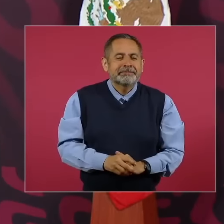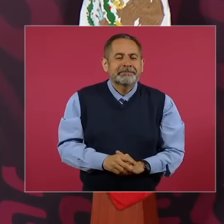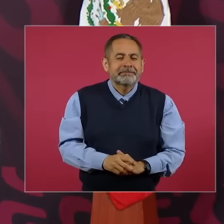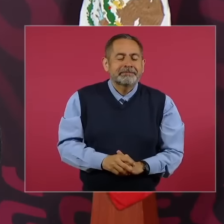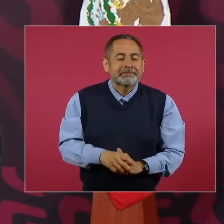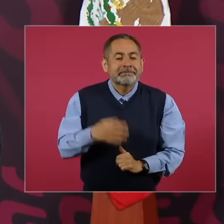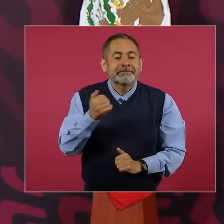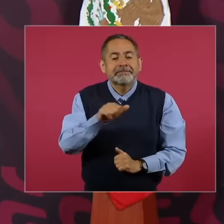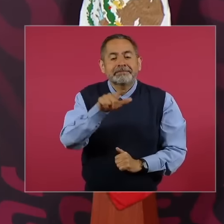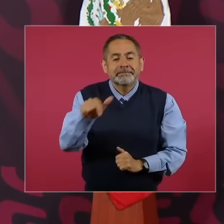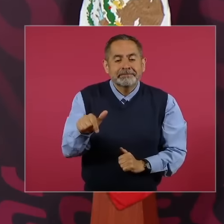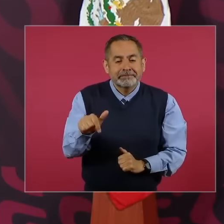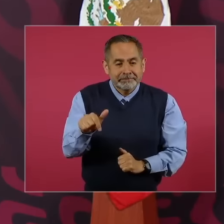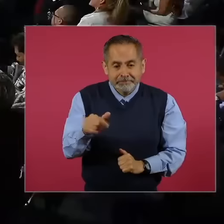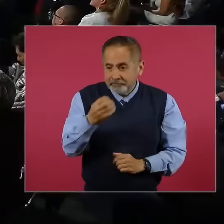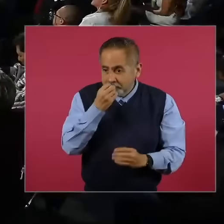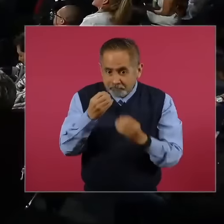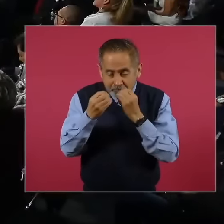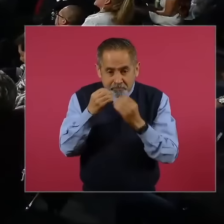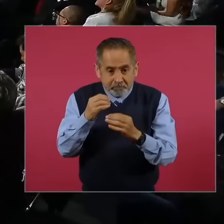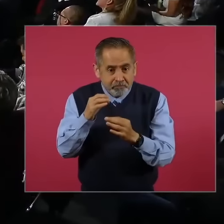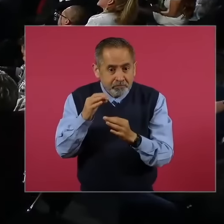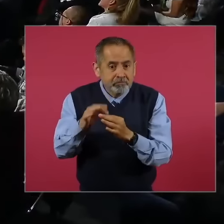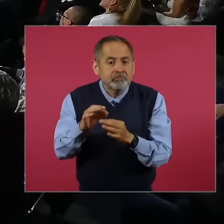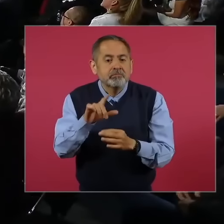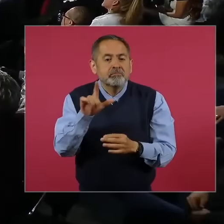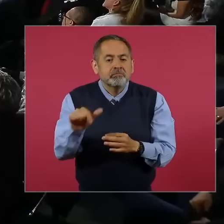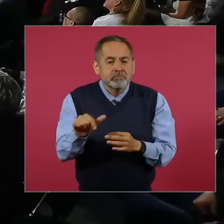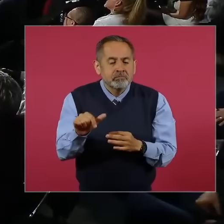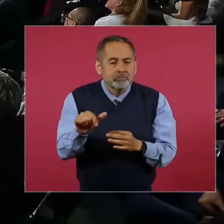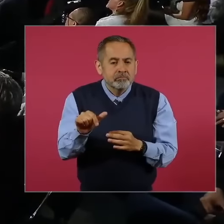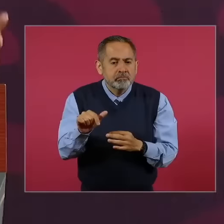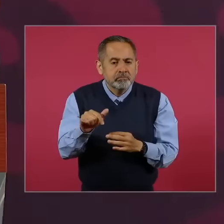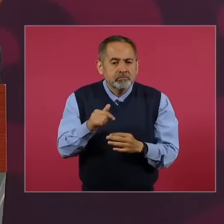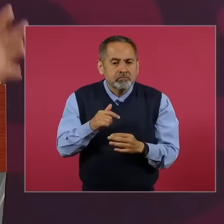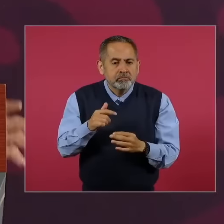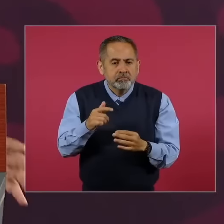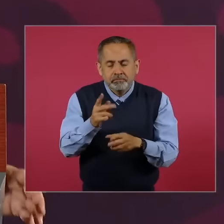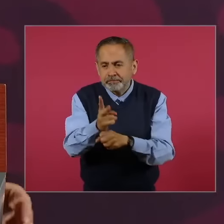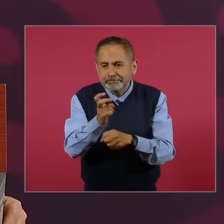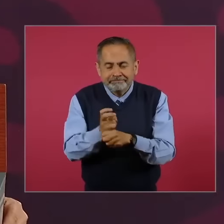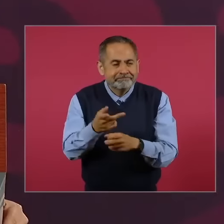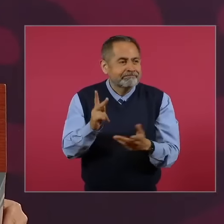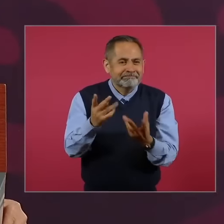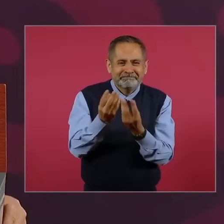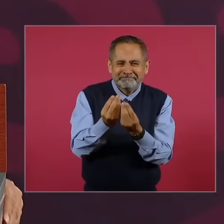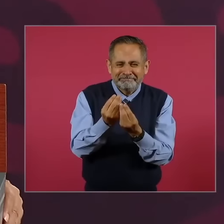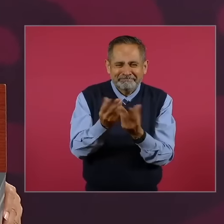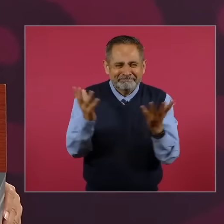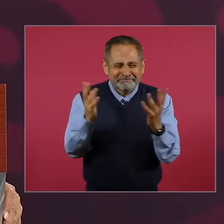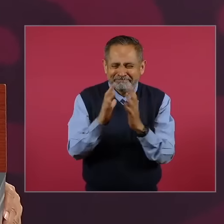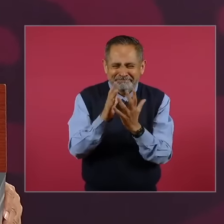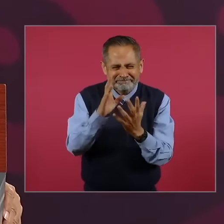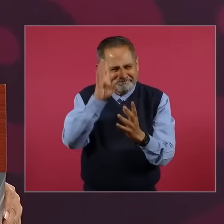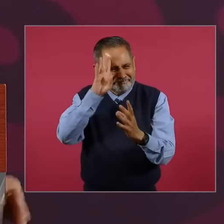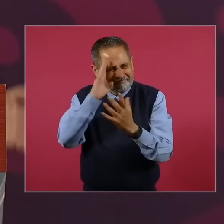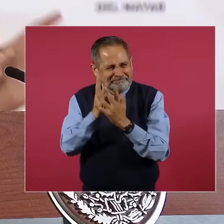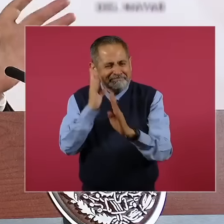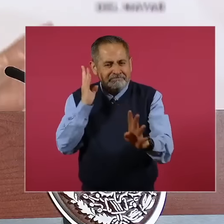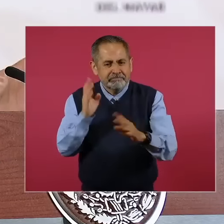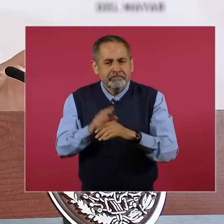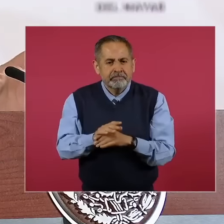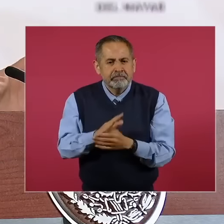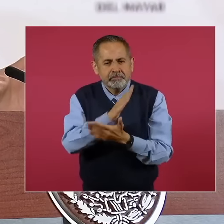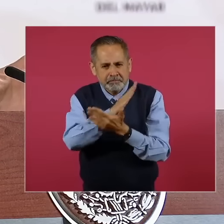y luego del desayuno les invito, pero como somos bastantes, vamos